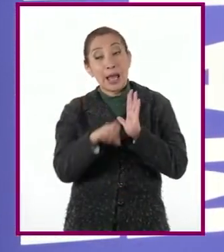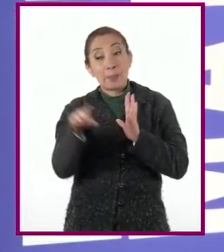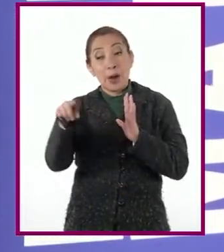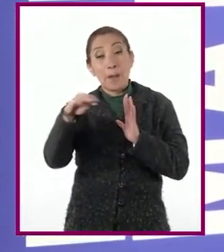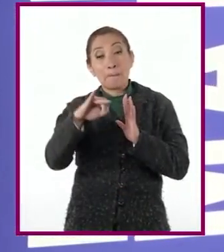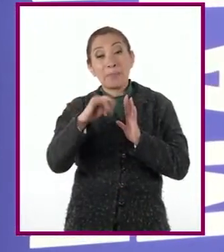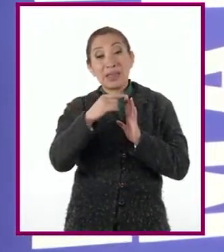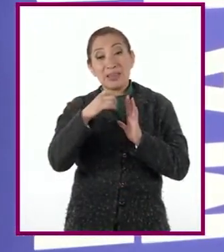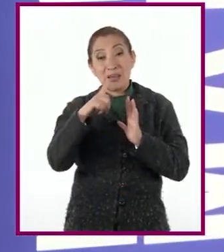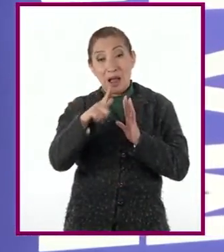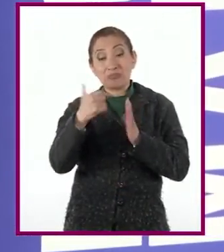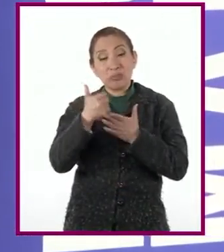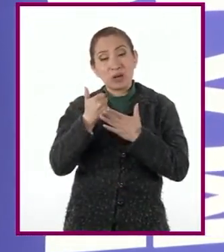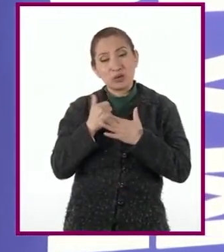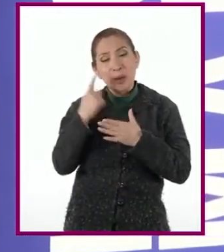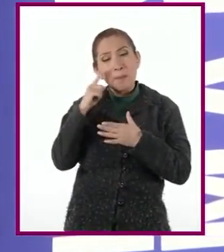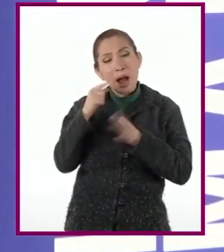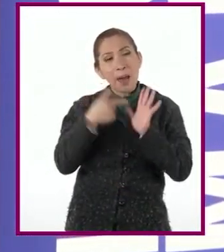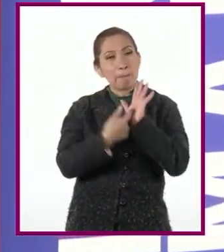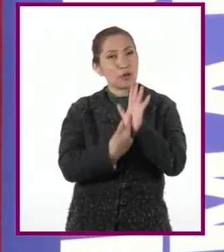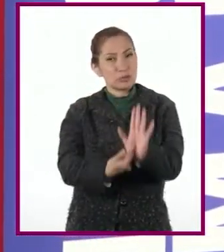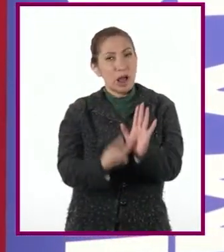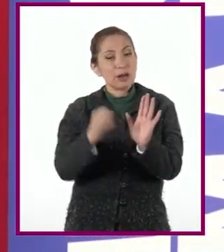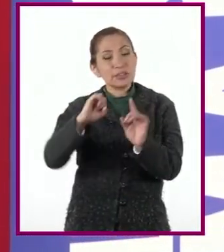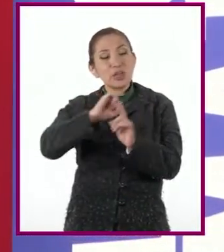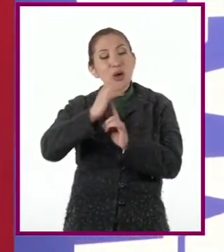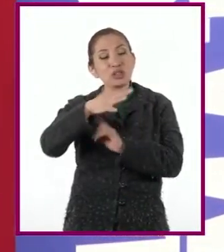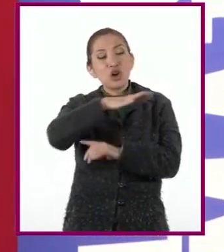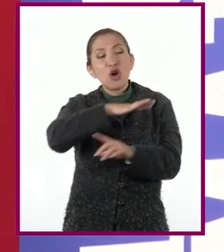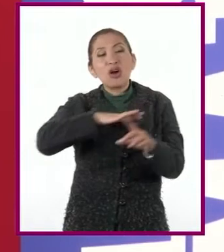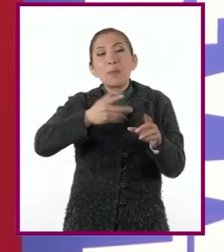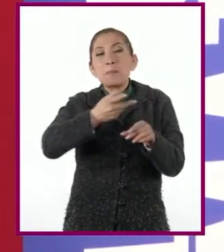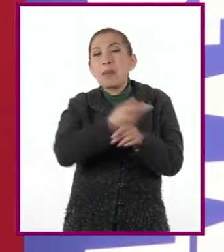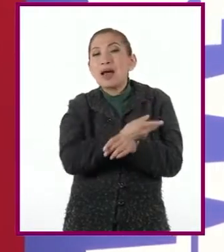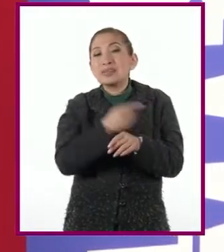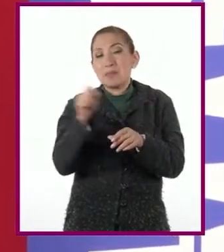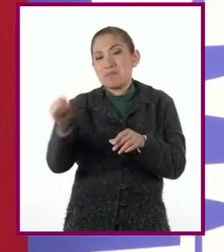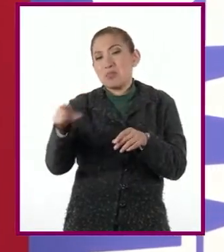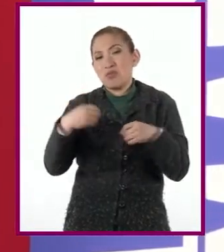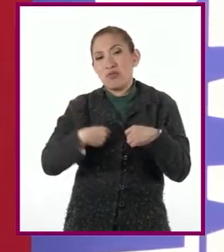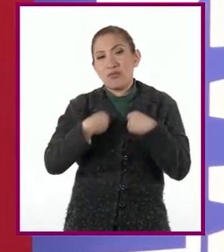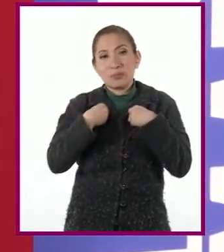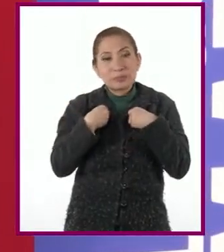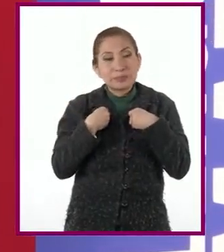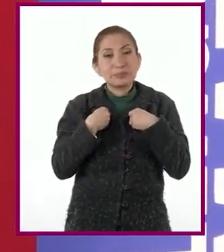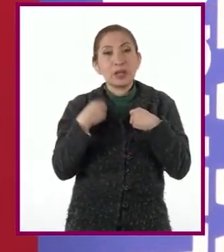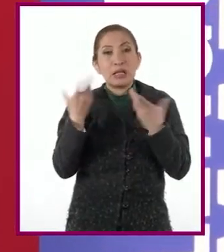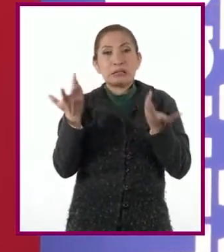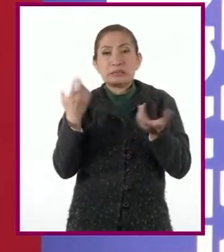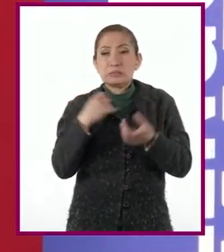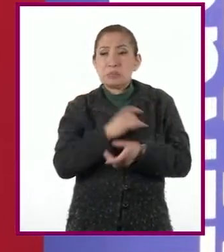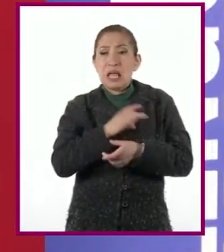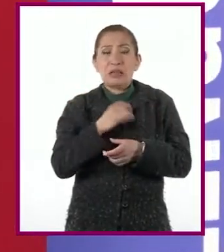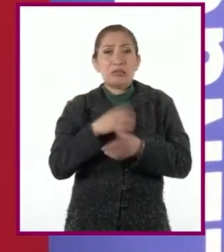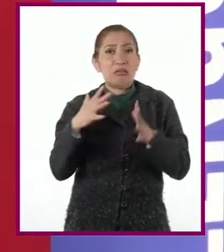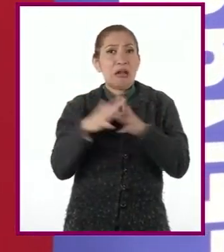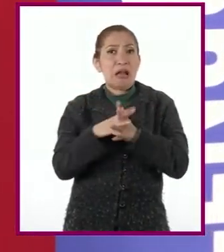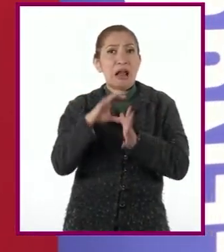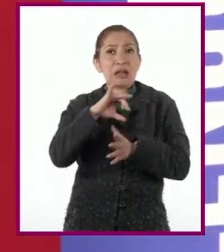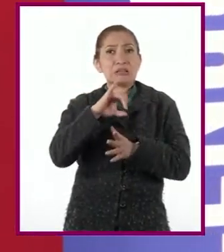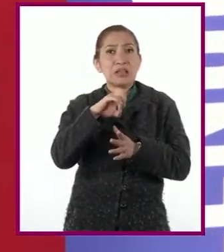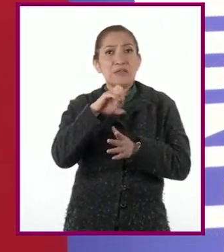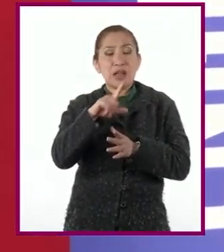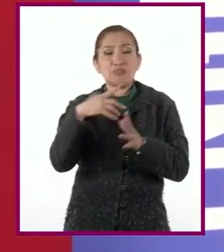de Miguel Hernández nos ayuda para representar la situación social en la que vivía, el terror de una guerra civil